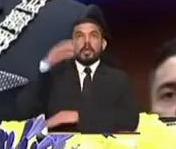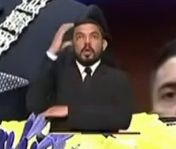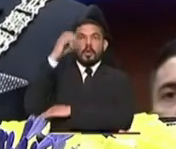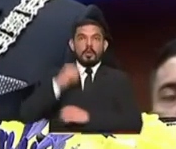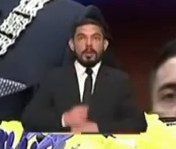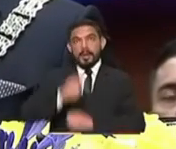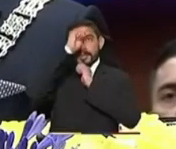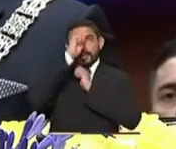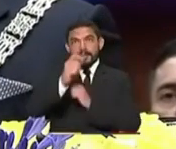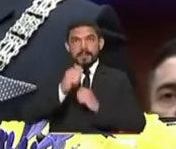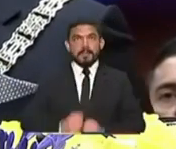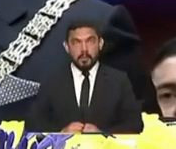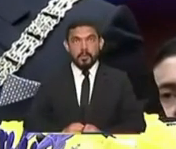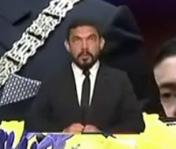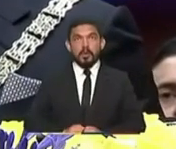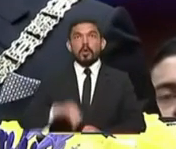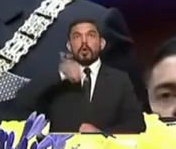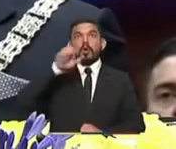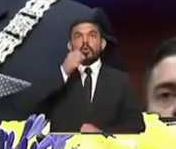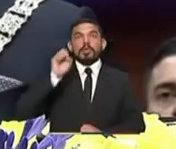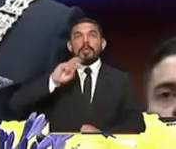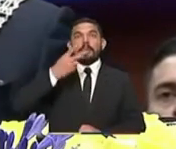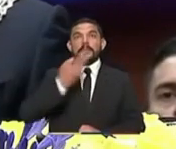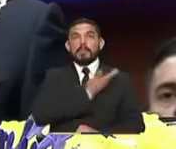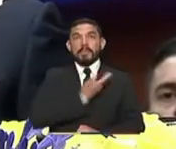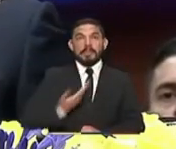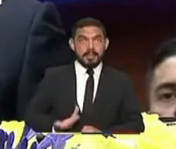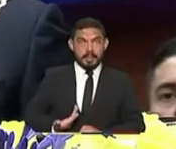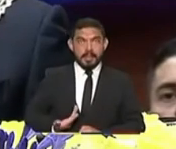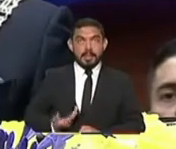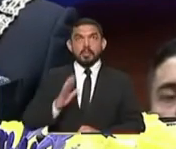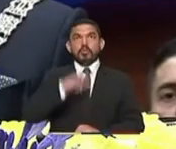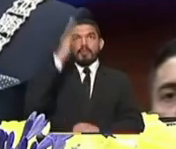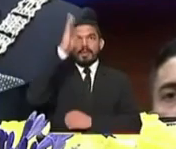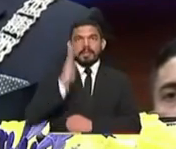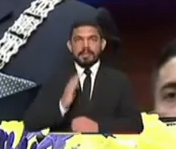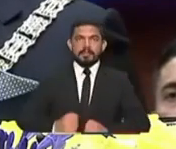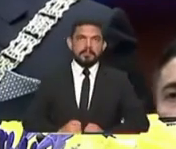Excelentísimo señor Geraldo José Rodríguez, vicepresidente de la República Federativa del Brasil.